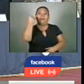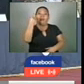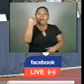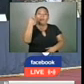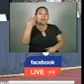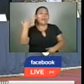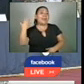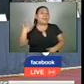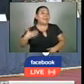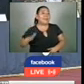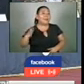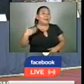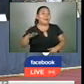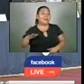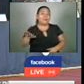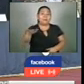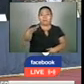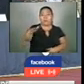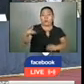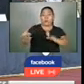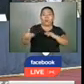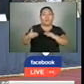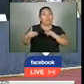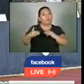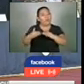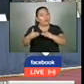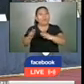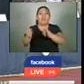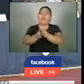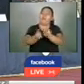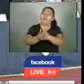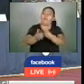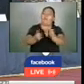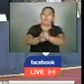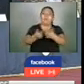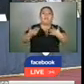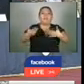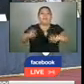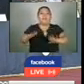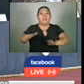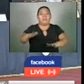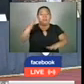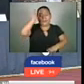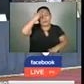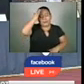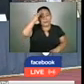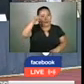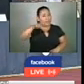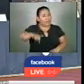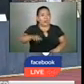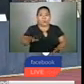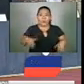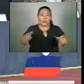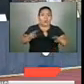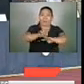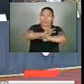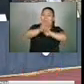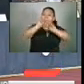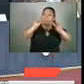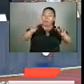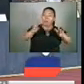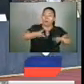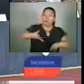vivido situaciones adversas que nos han robado la paz, esa paz por la que